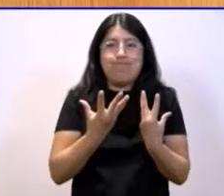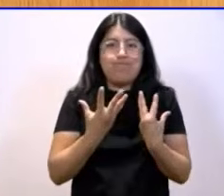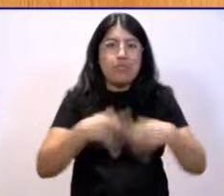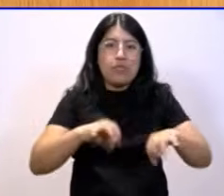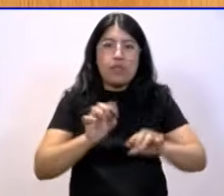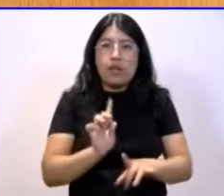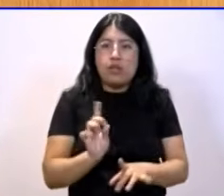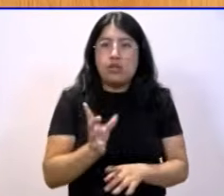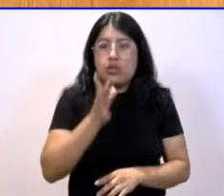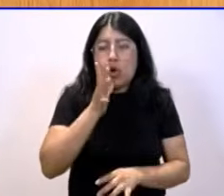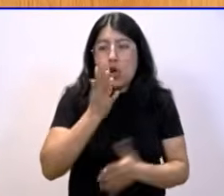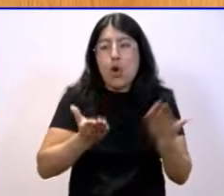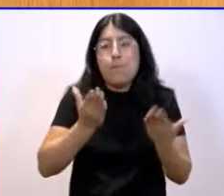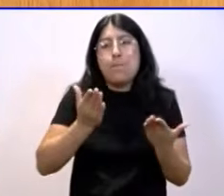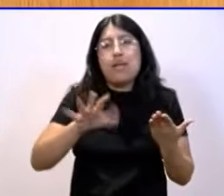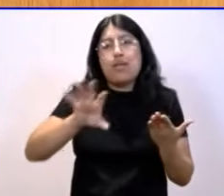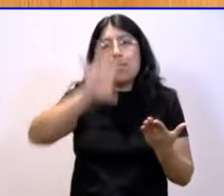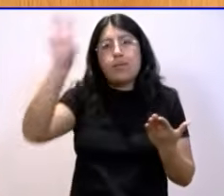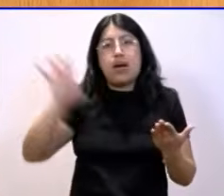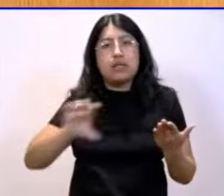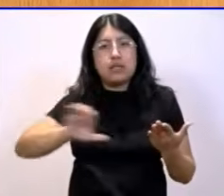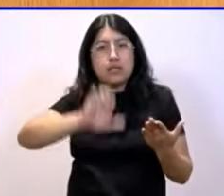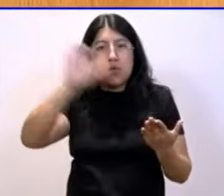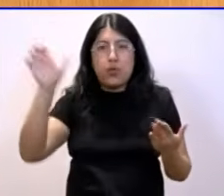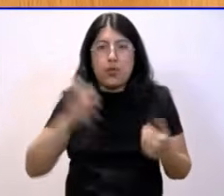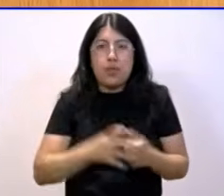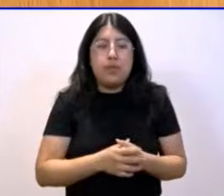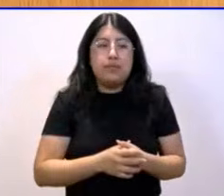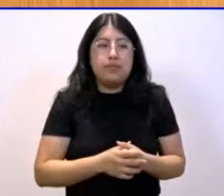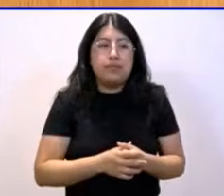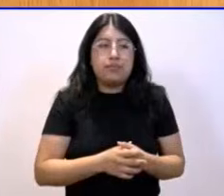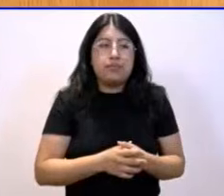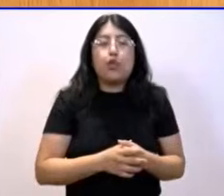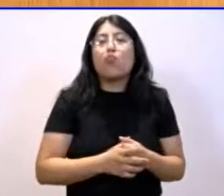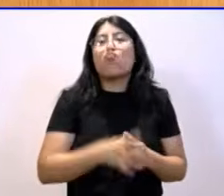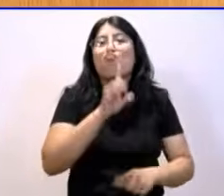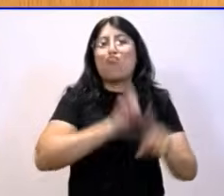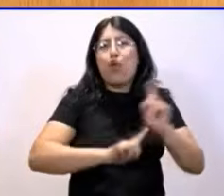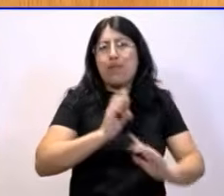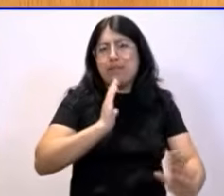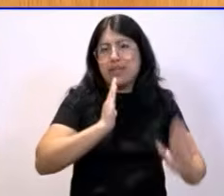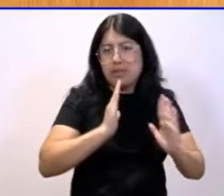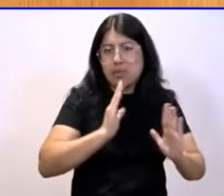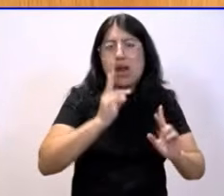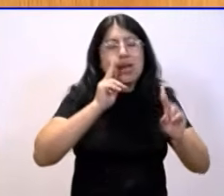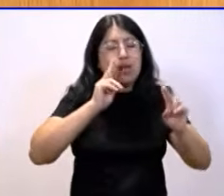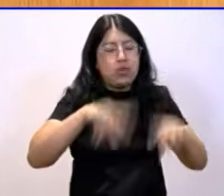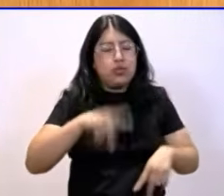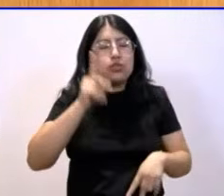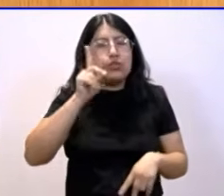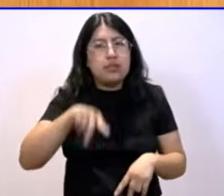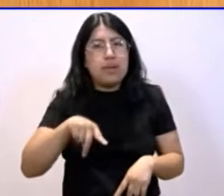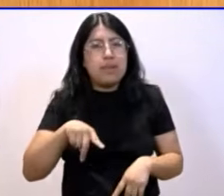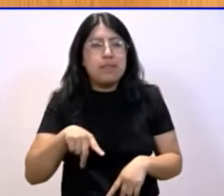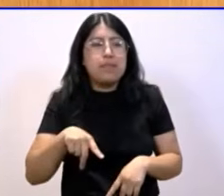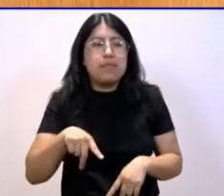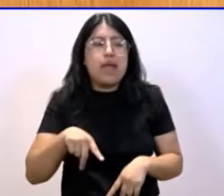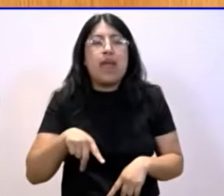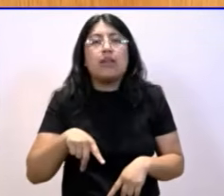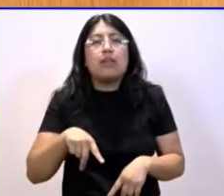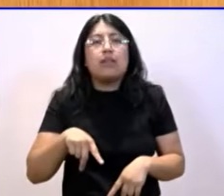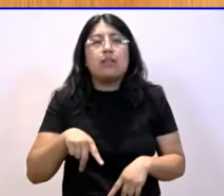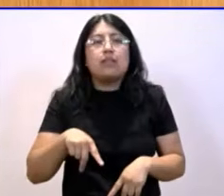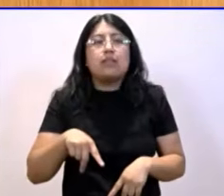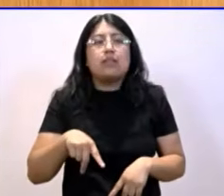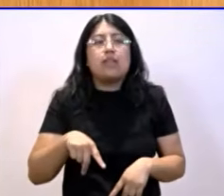con respecto a los países de la Unión Europea. Reconozco que tenemos un problema de temporalidad y reconozco que tenemos un problema de compatibilidad